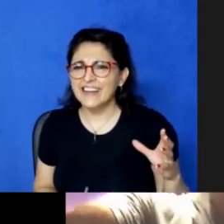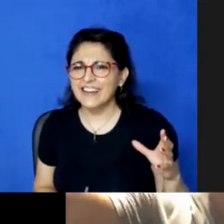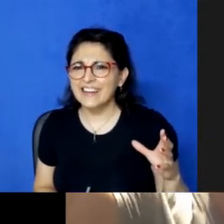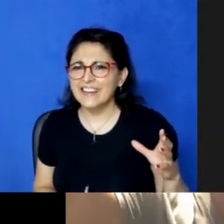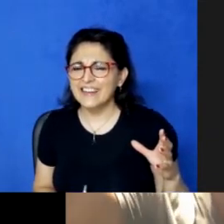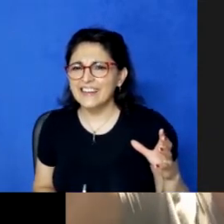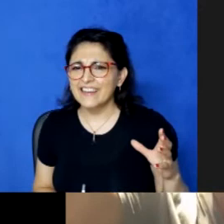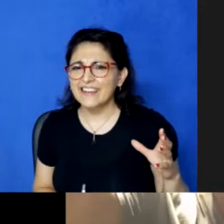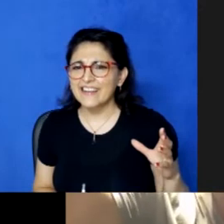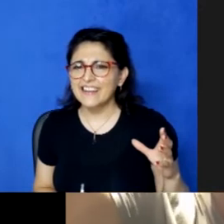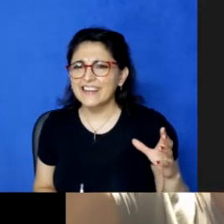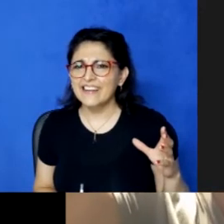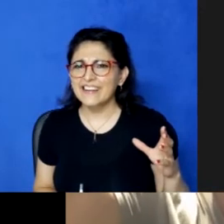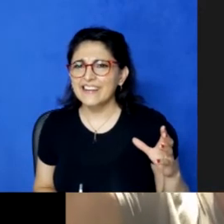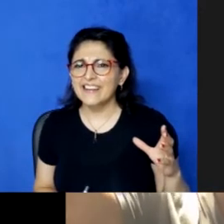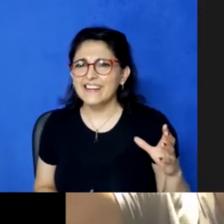Mira, este es el invento.